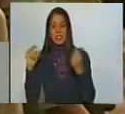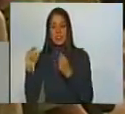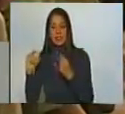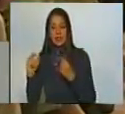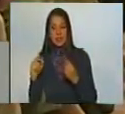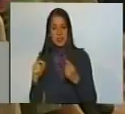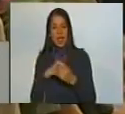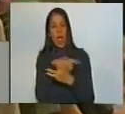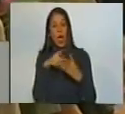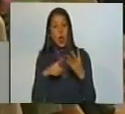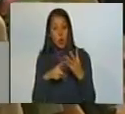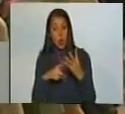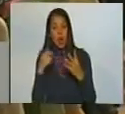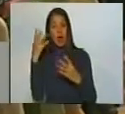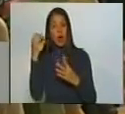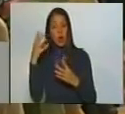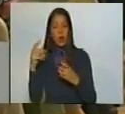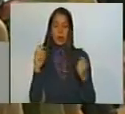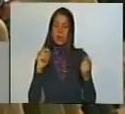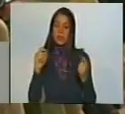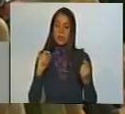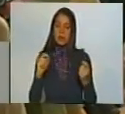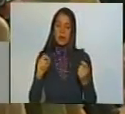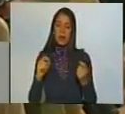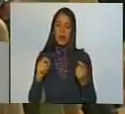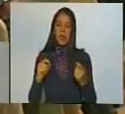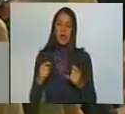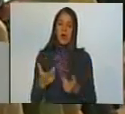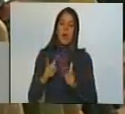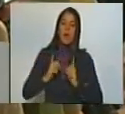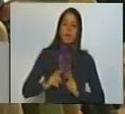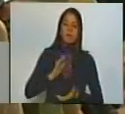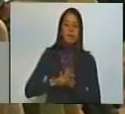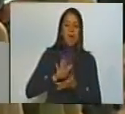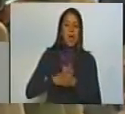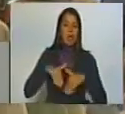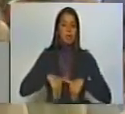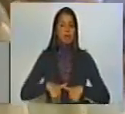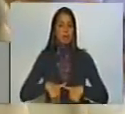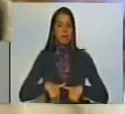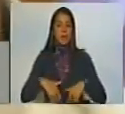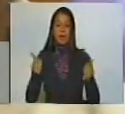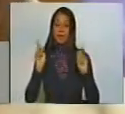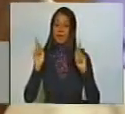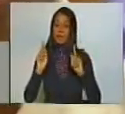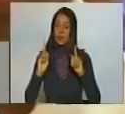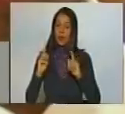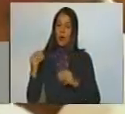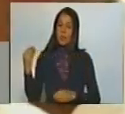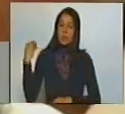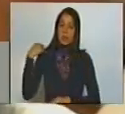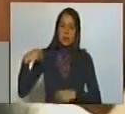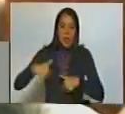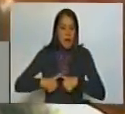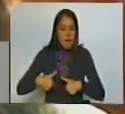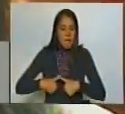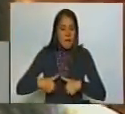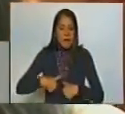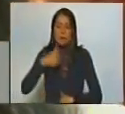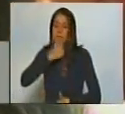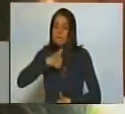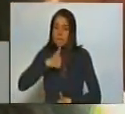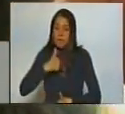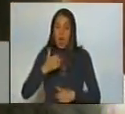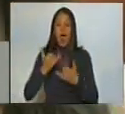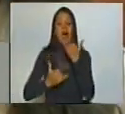este cuarto congreso que no nos podemos quedar con lo que ya tenemos, sino que tenemos que exigirnos más, porque hemos cometido